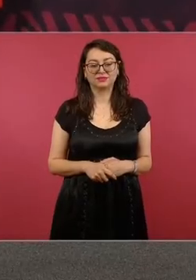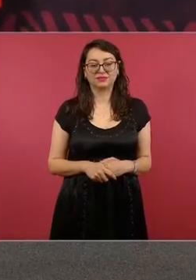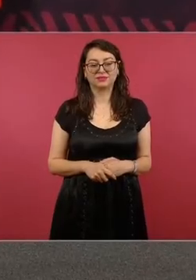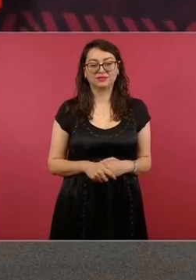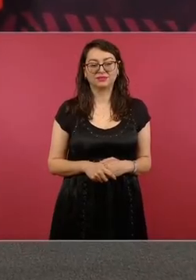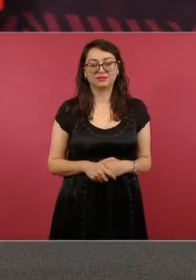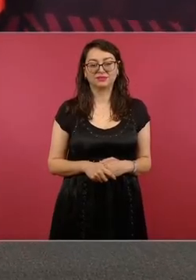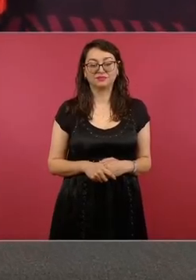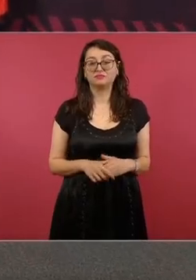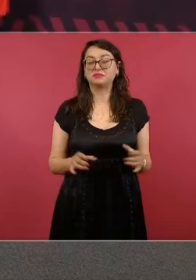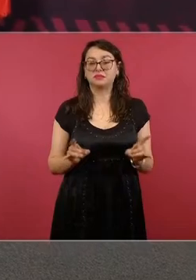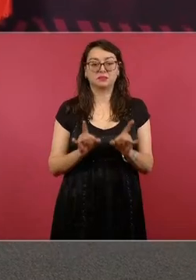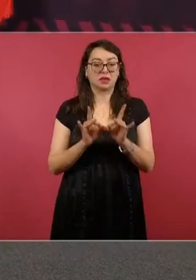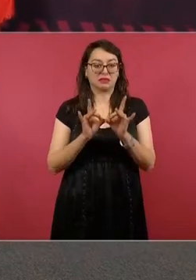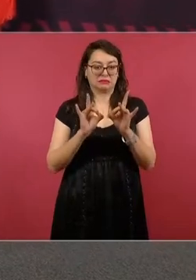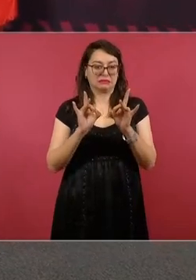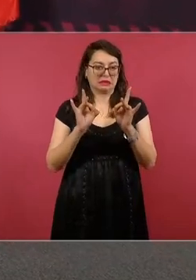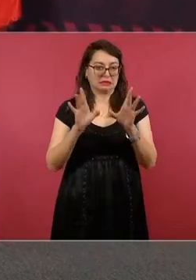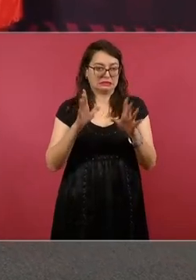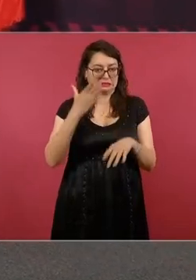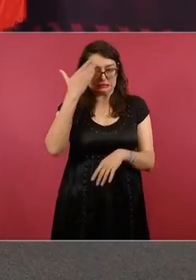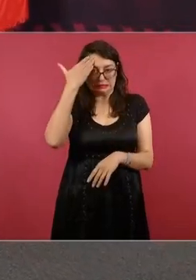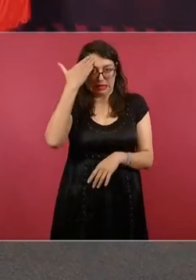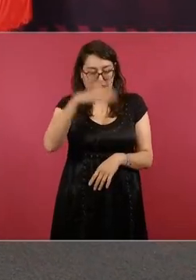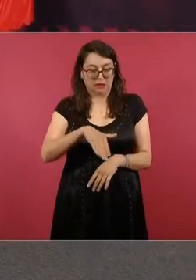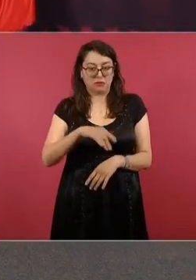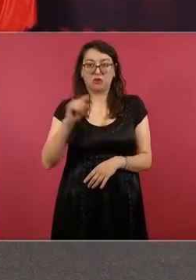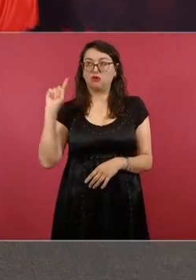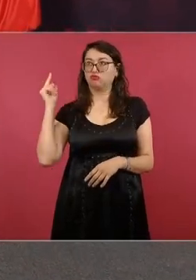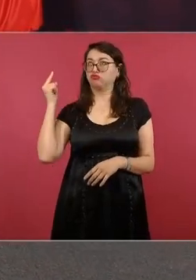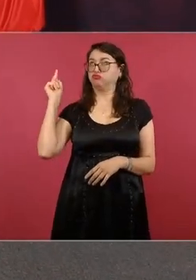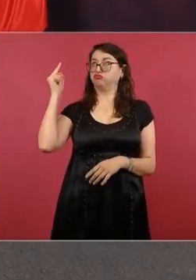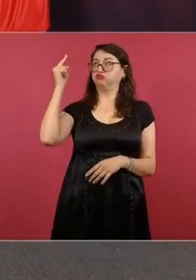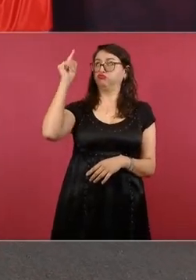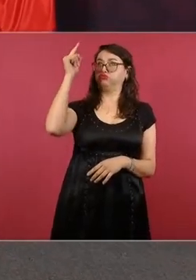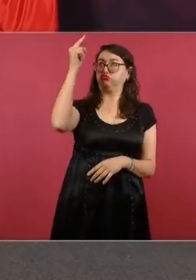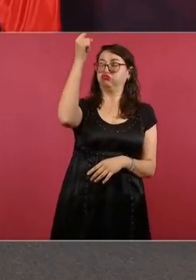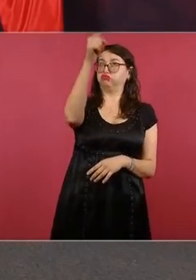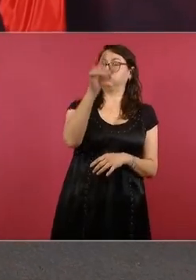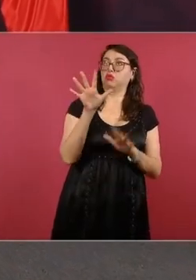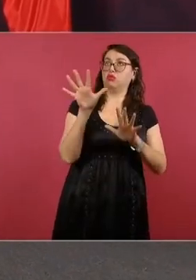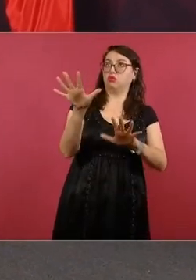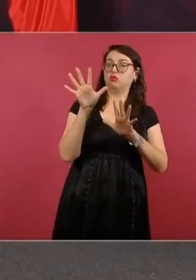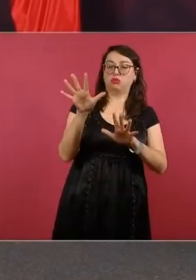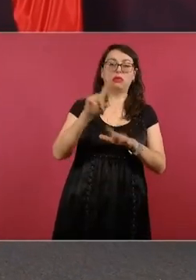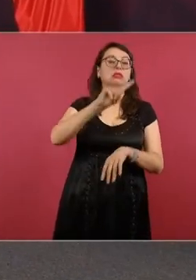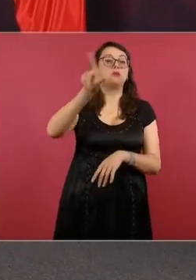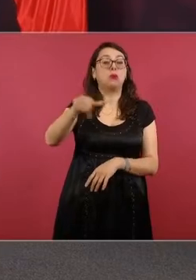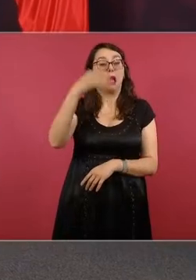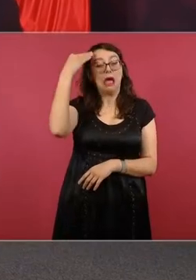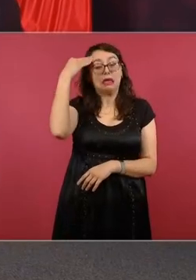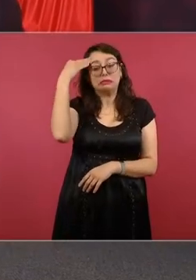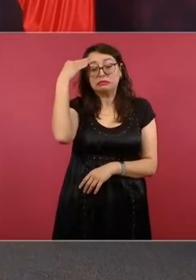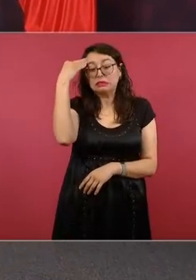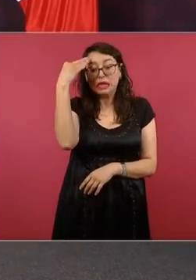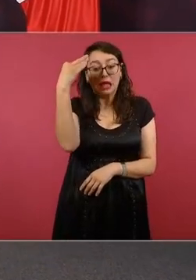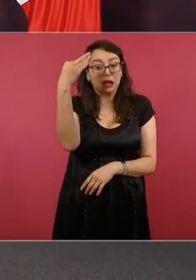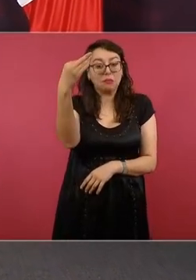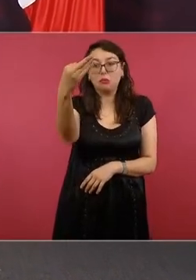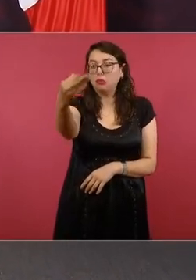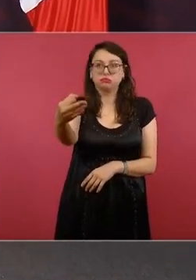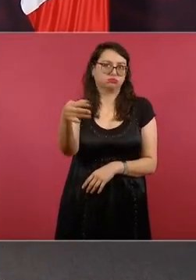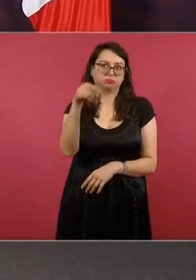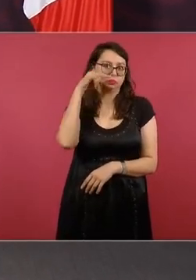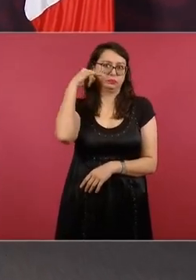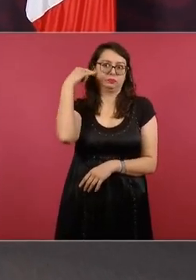cada aparición de un cometa. Pero ahora ya ustedes ya tienen ya muy claro cuándo son los eclipses